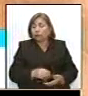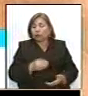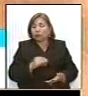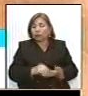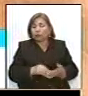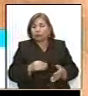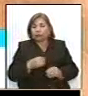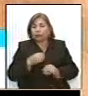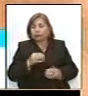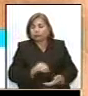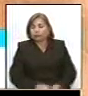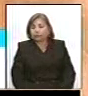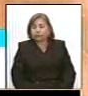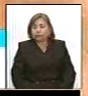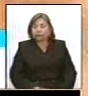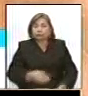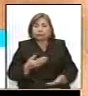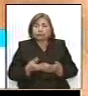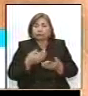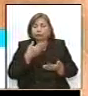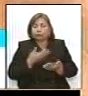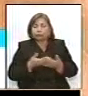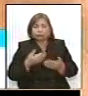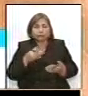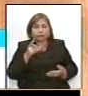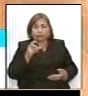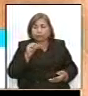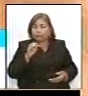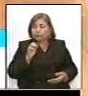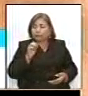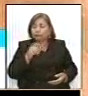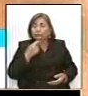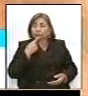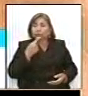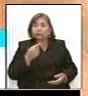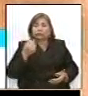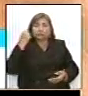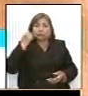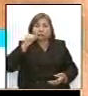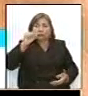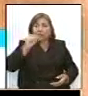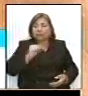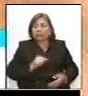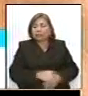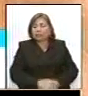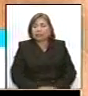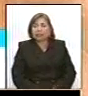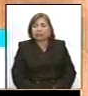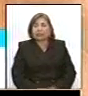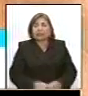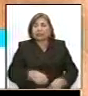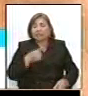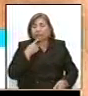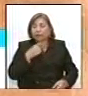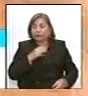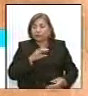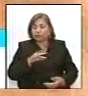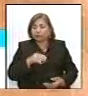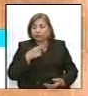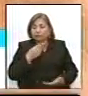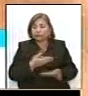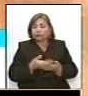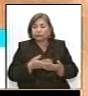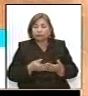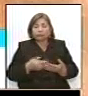ha obtenido documentación que permite establecer que el congresista Daniel Enrique Salaverría viajó personalmente a la ciudad de Trujillo en las fechas correspondientes a las